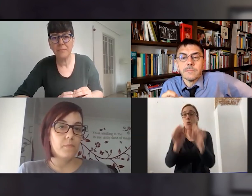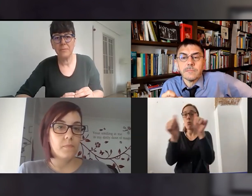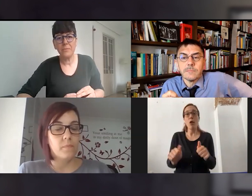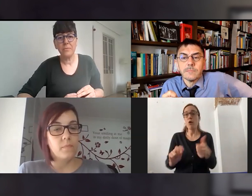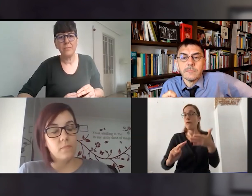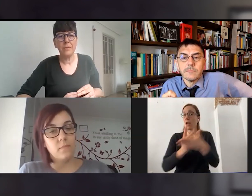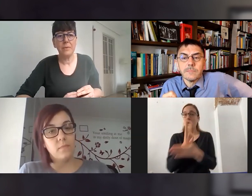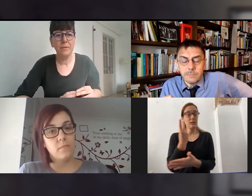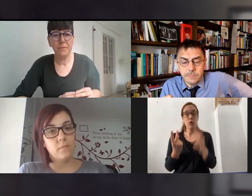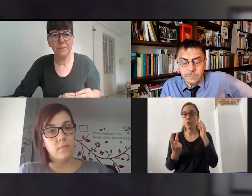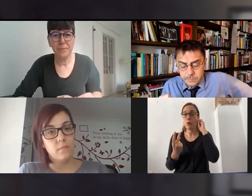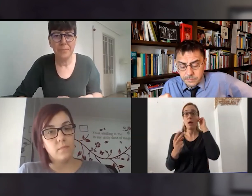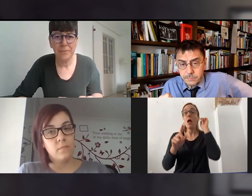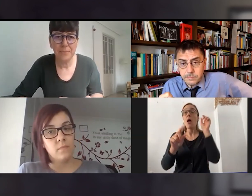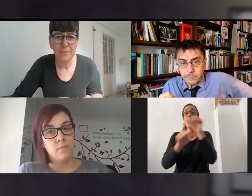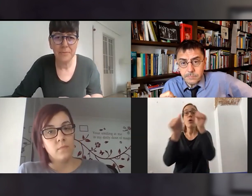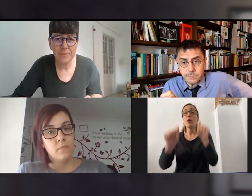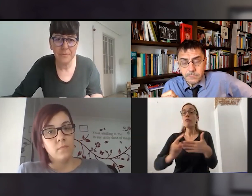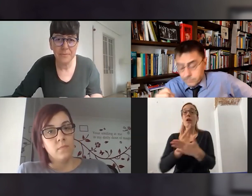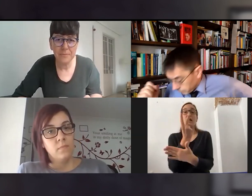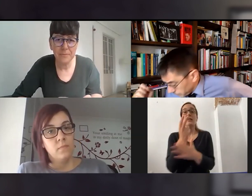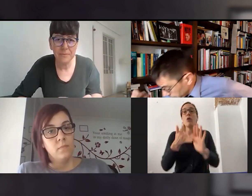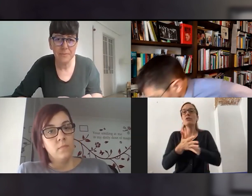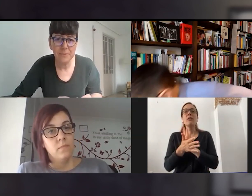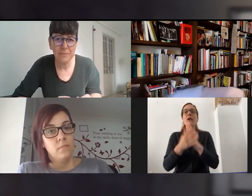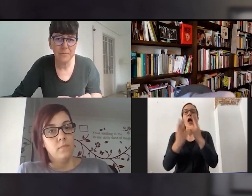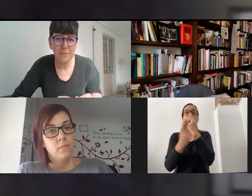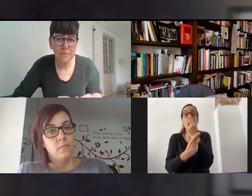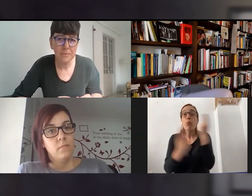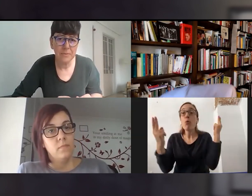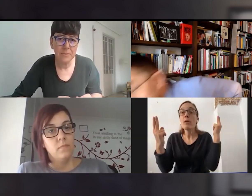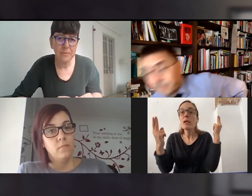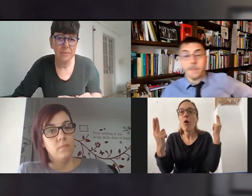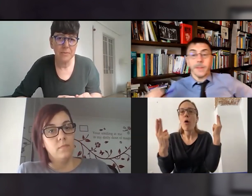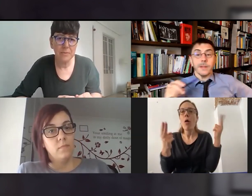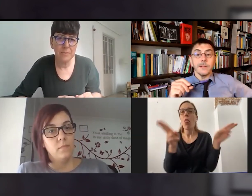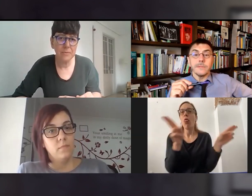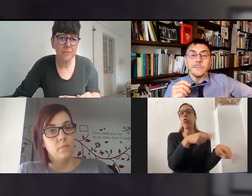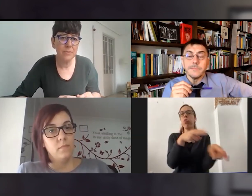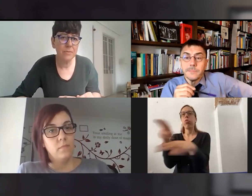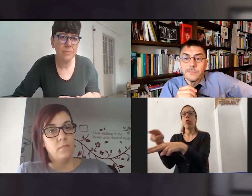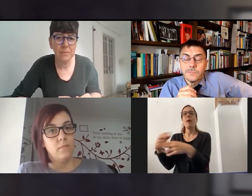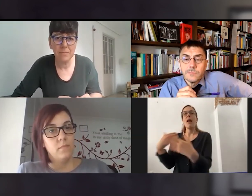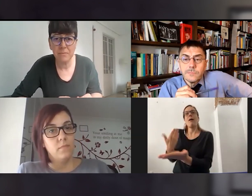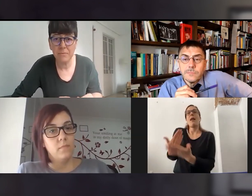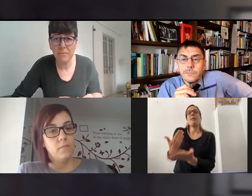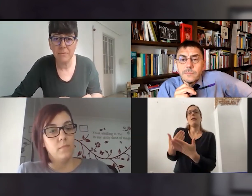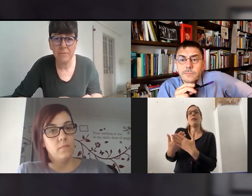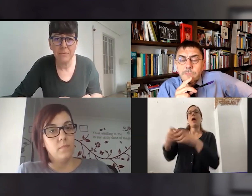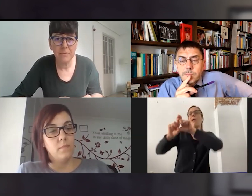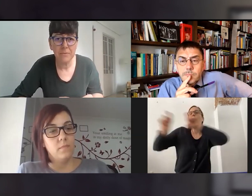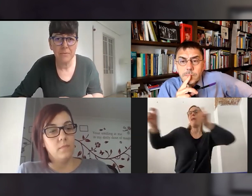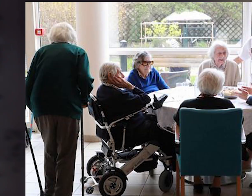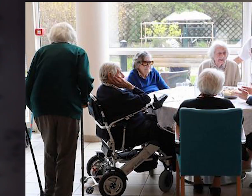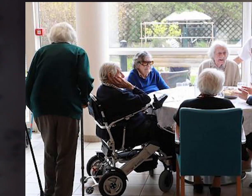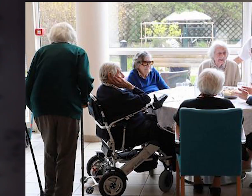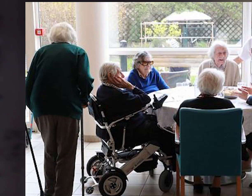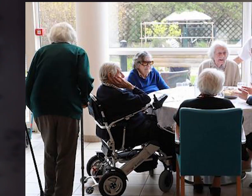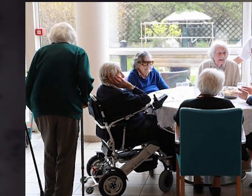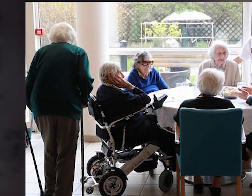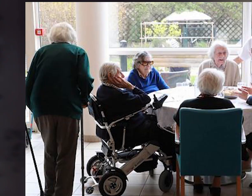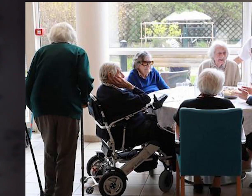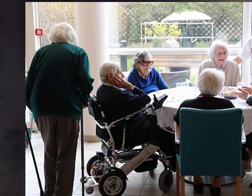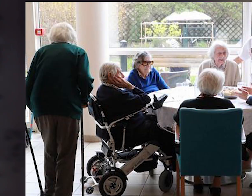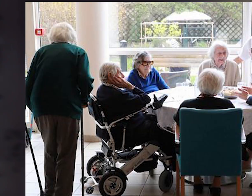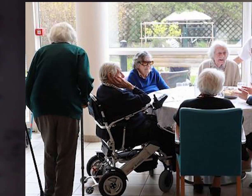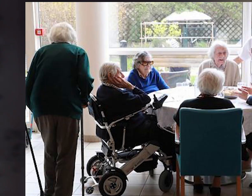de fracaso, que ha consistido en desmantelar lo público para garantizar el negocio de los lobbies empresariales, es que una minoría se ha acostumbrado a vivir muy bien.